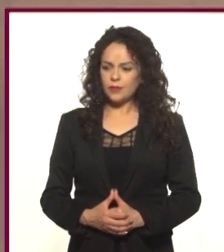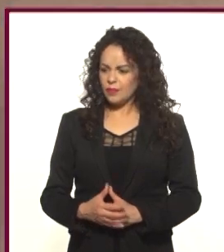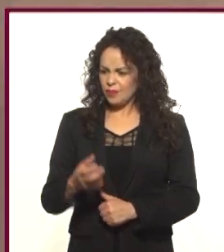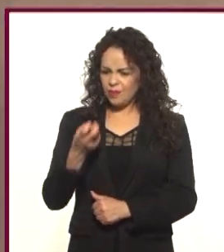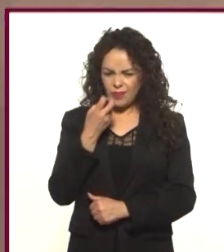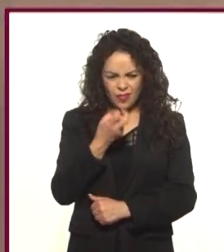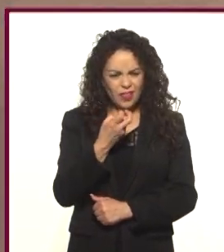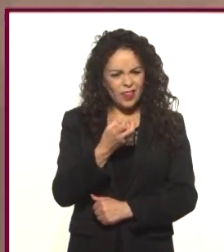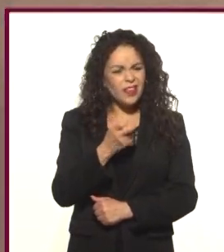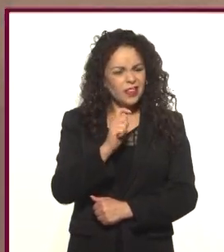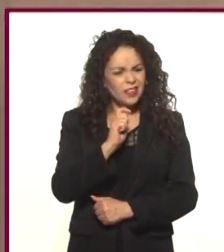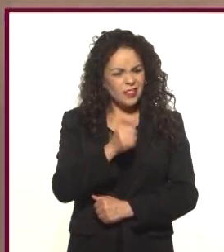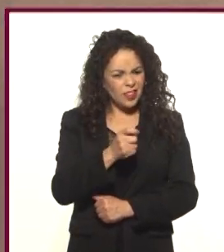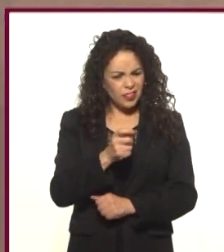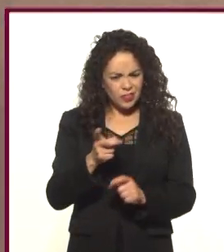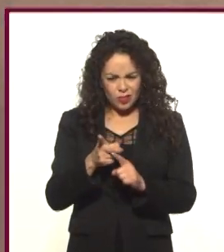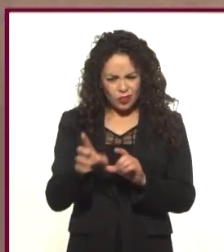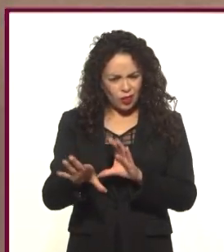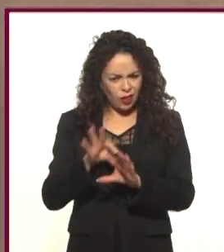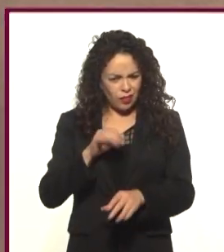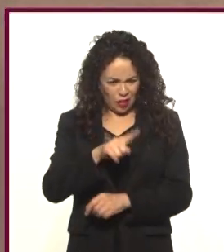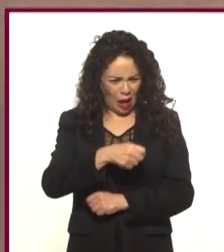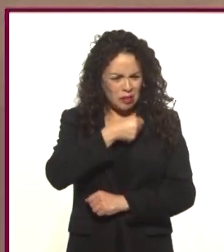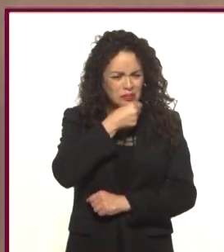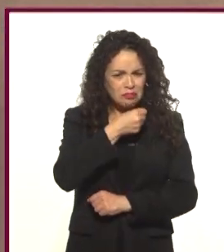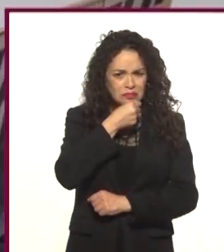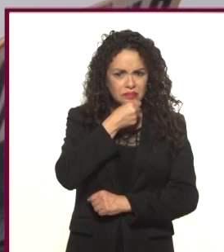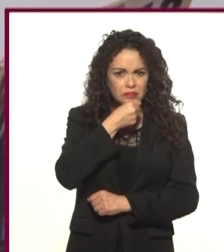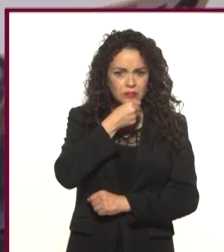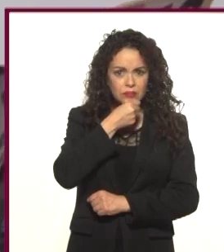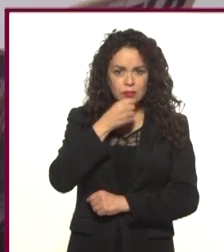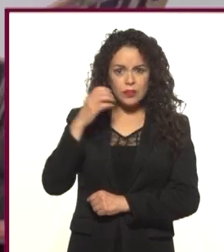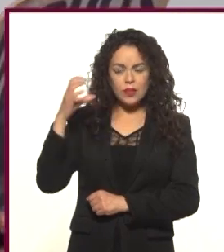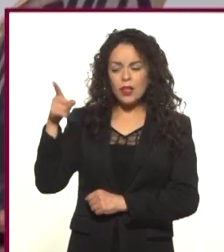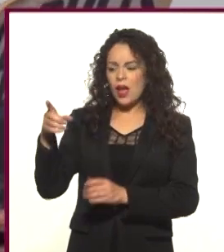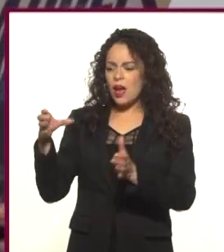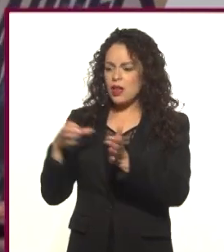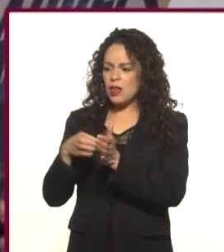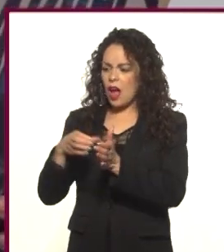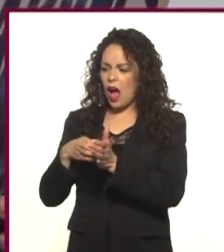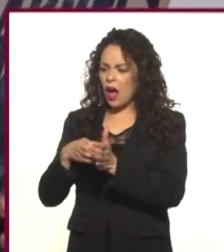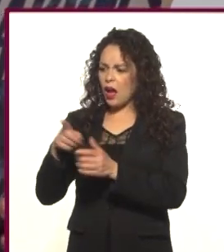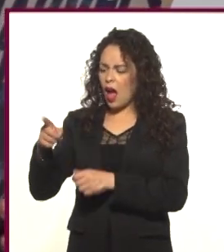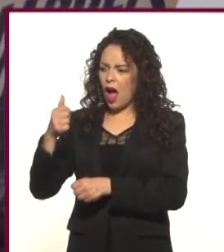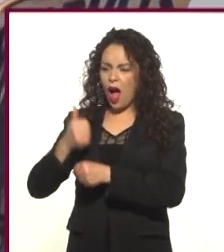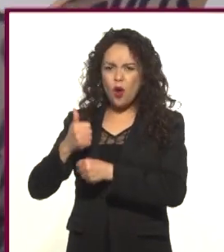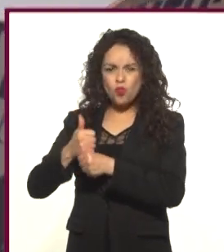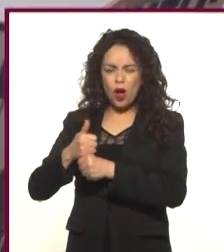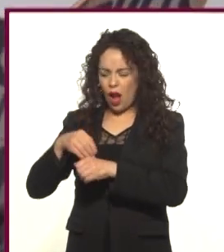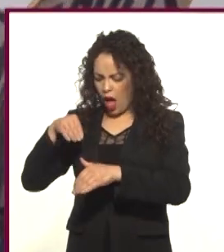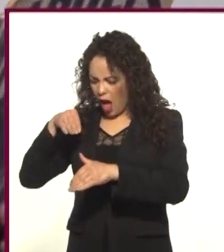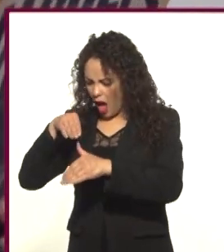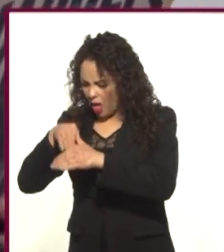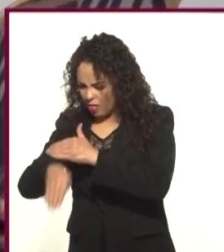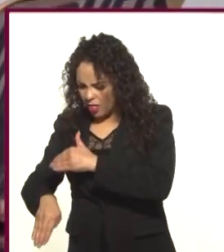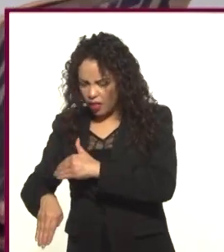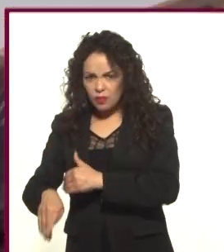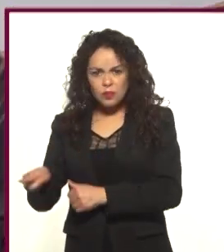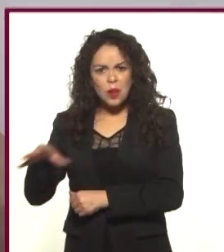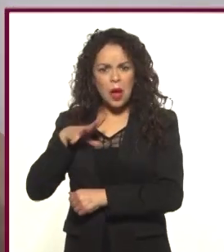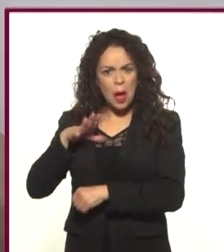¿De dónde sacaste eso? Uy, se ve viejo. Estaba en el fondo de la caja de los abuelos. Ahí adentro hay